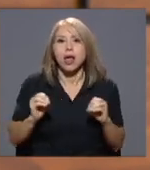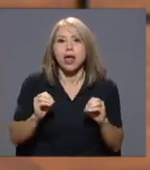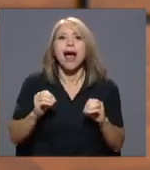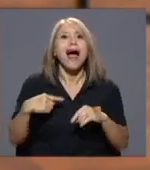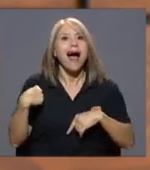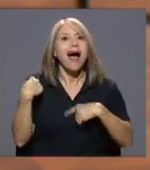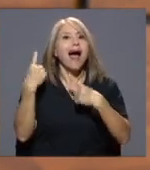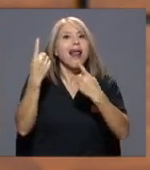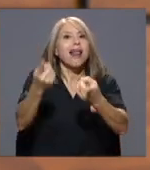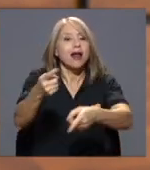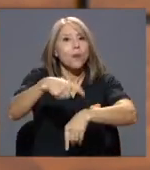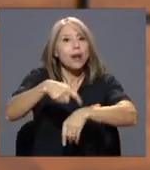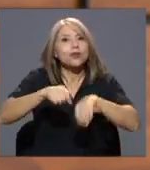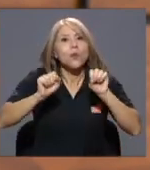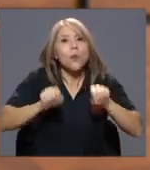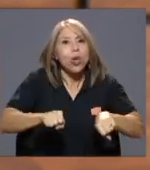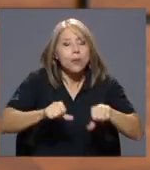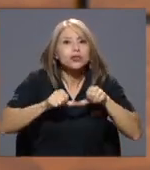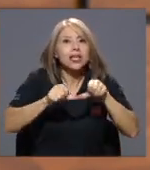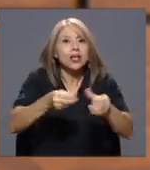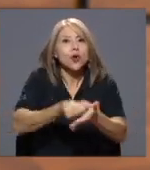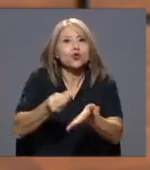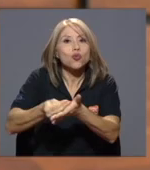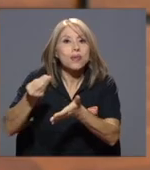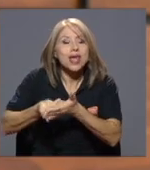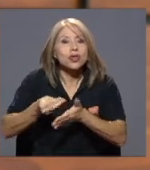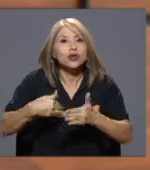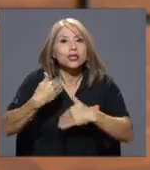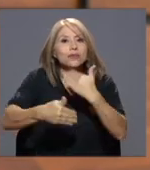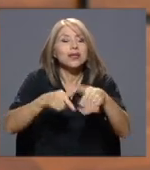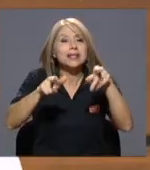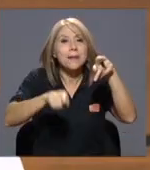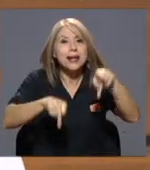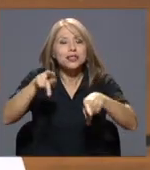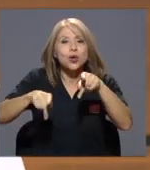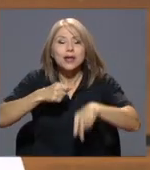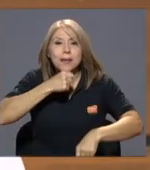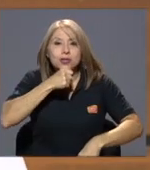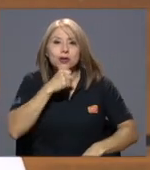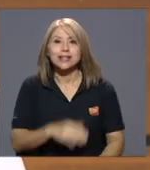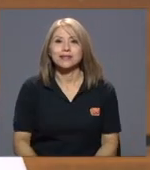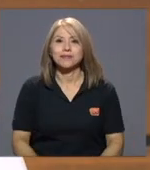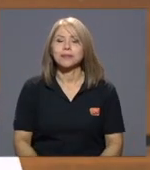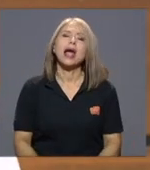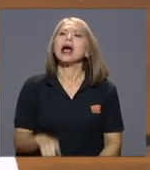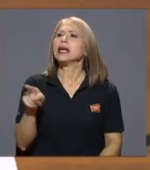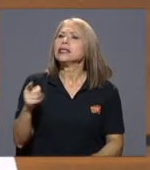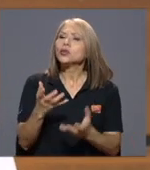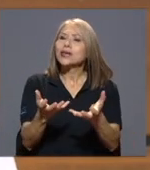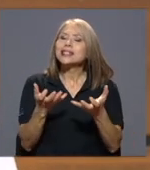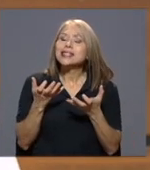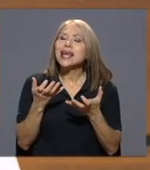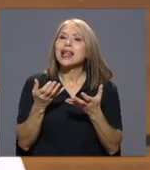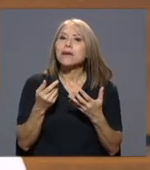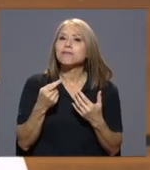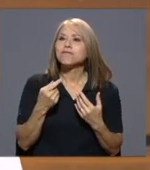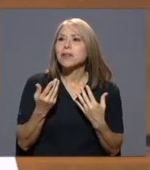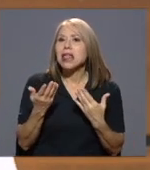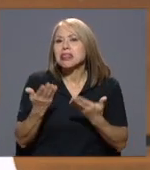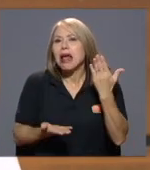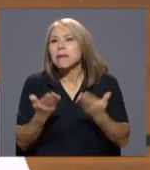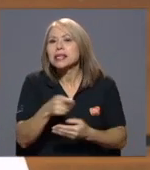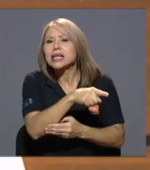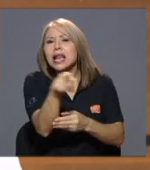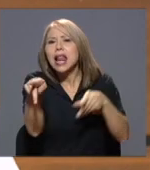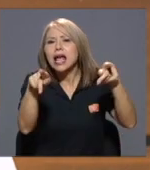que podamos seguir consumiendo cuando seamos personas adultas mayores. Me queda apenas un minutito. Sí quisiera rescatar, porque la gente se puede quedar con el sabor de el